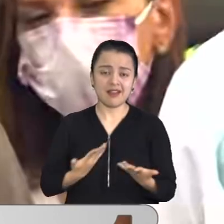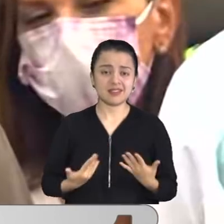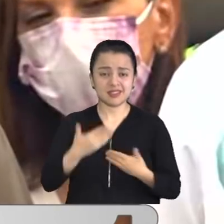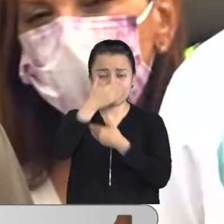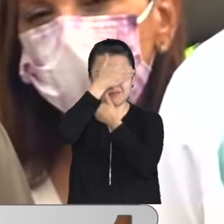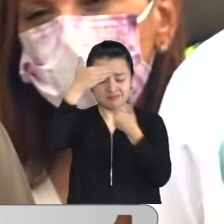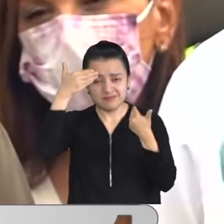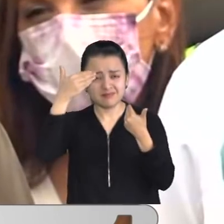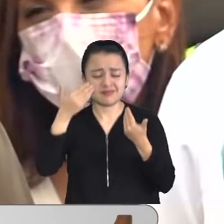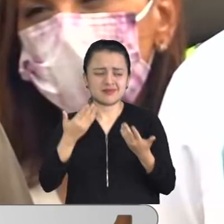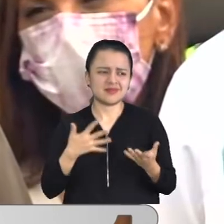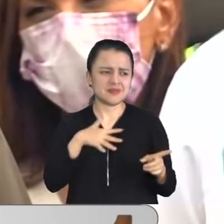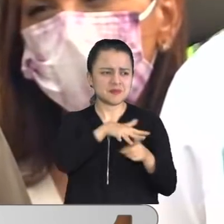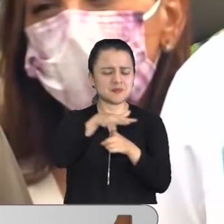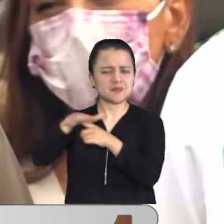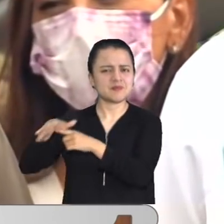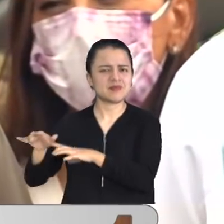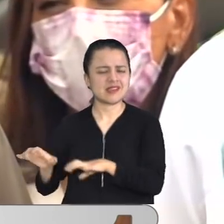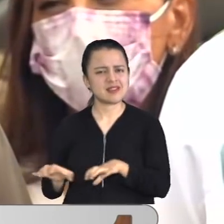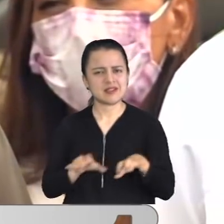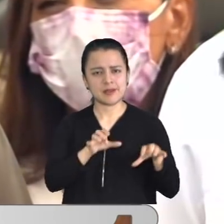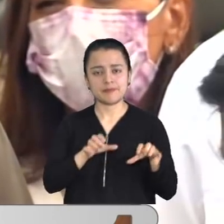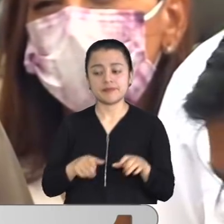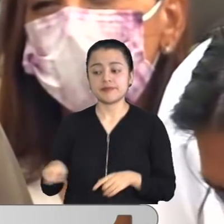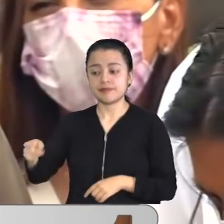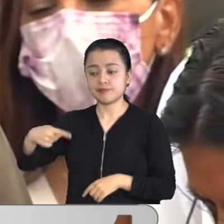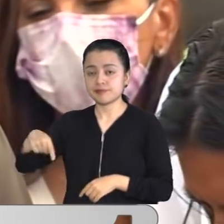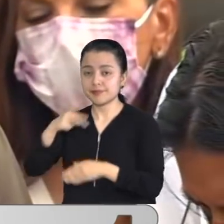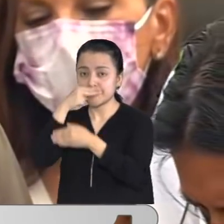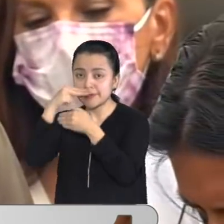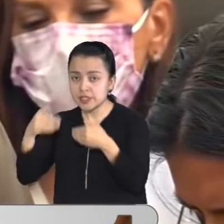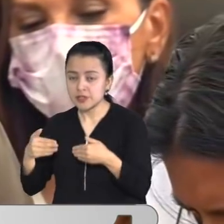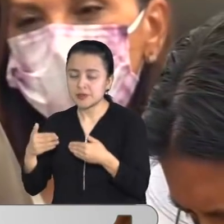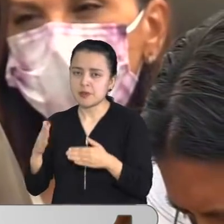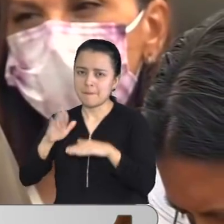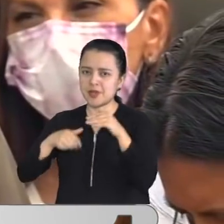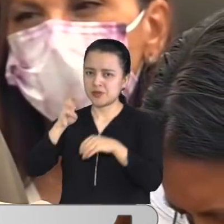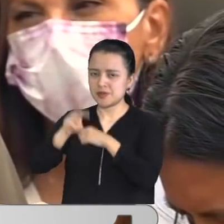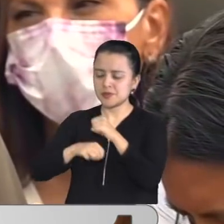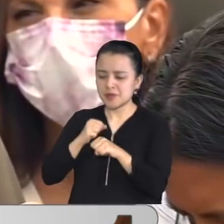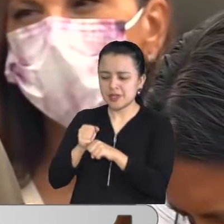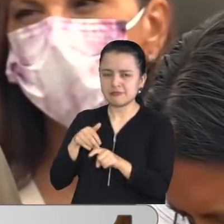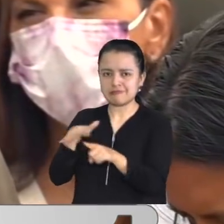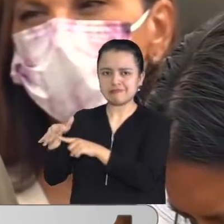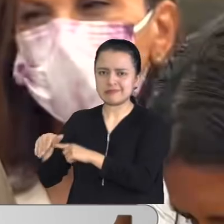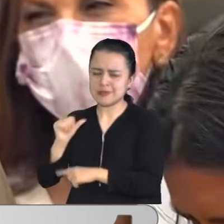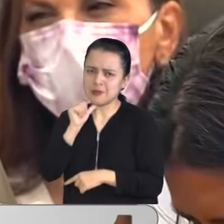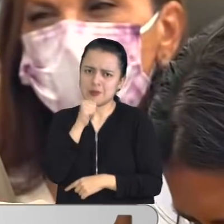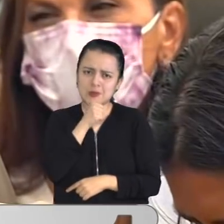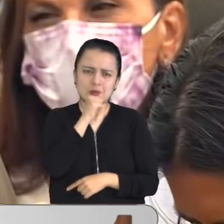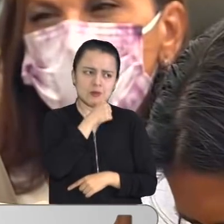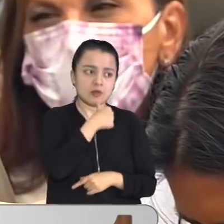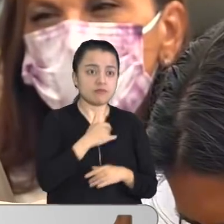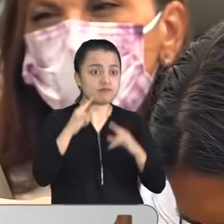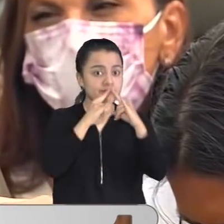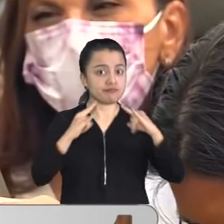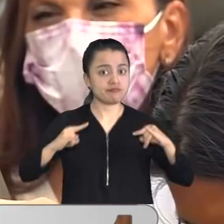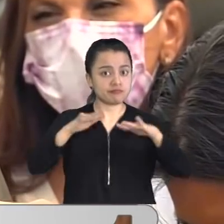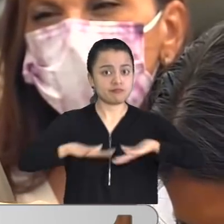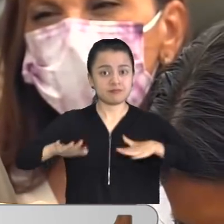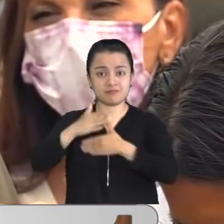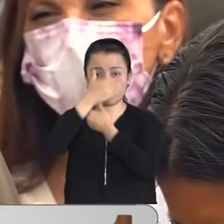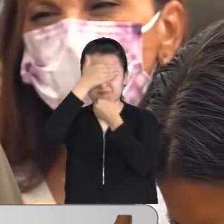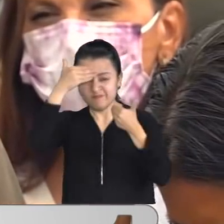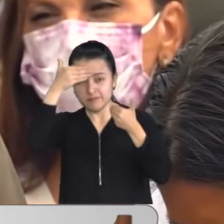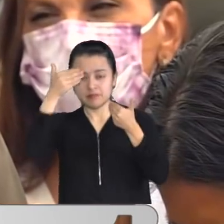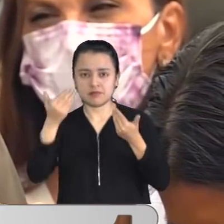a muchos menores. Ciertamente, en estos casos se trata de campamentos guerrilleros, de campamentos